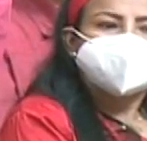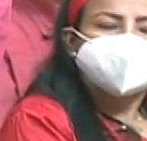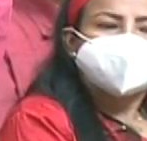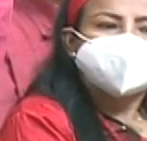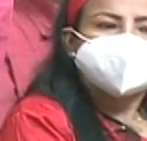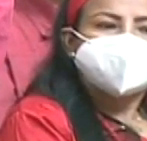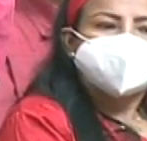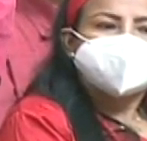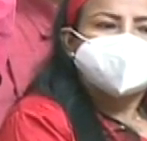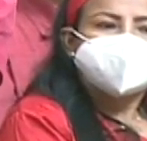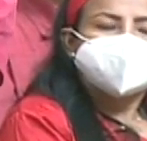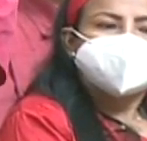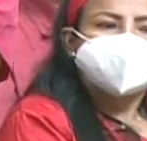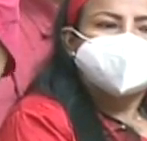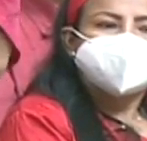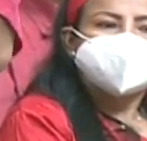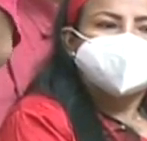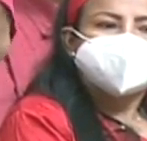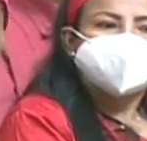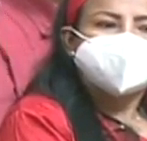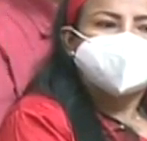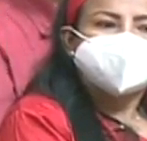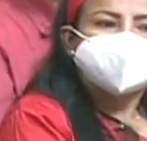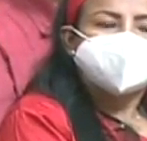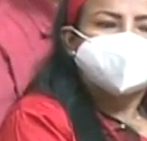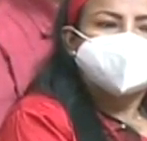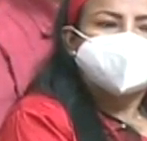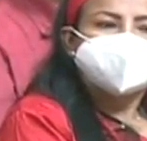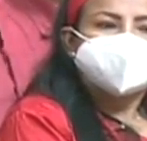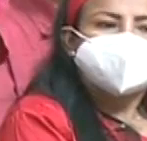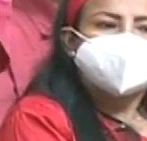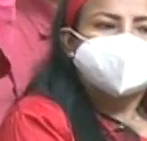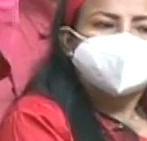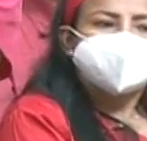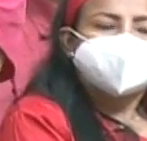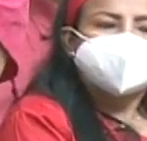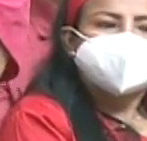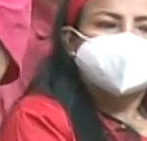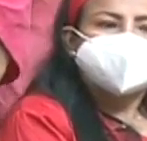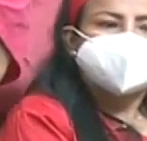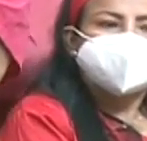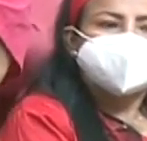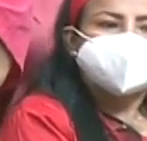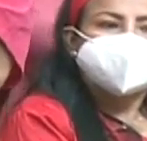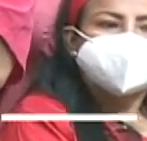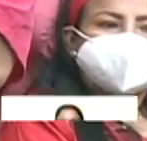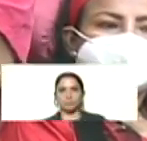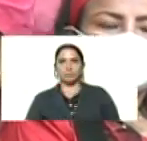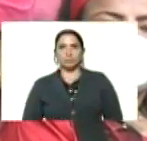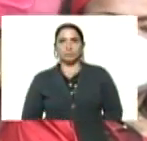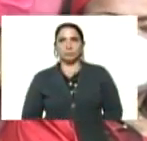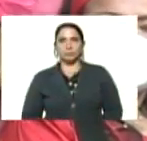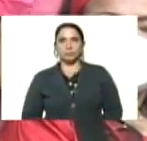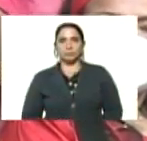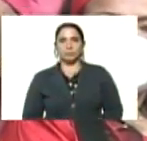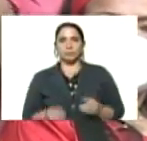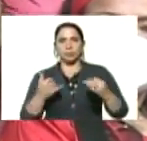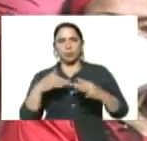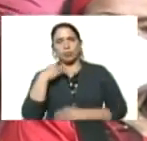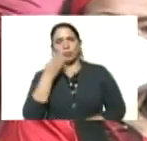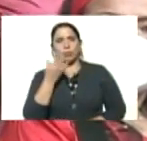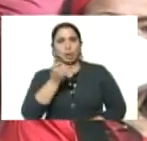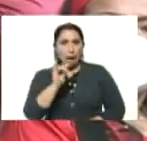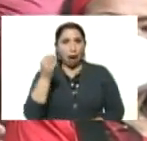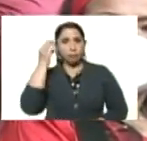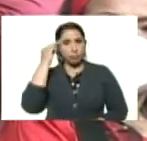Los jóvenes, ¿para qué eran usados los jóvenes aquí? Como carne de cañón, ¿Cuántos jóvenes todavía están en la memoria